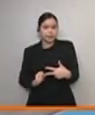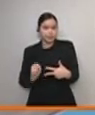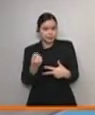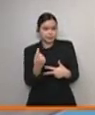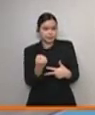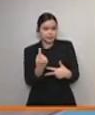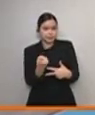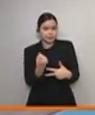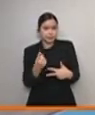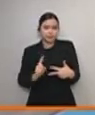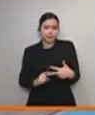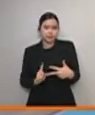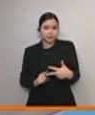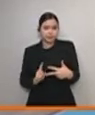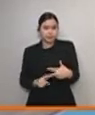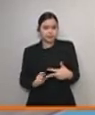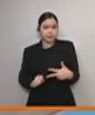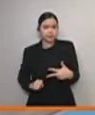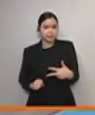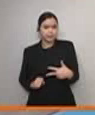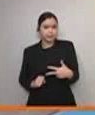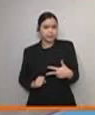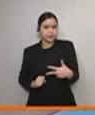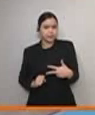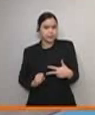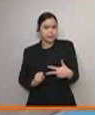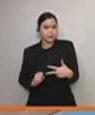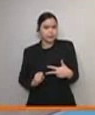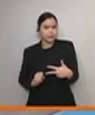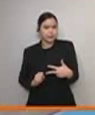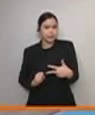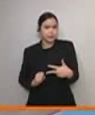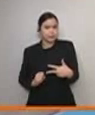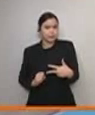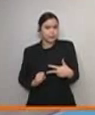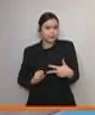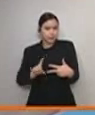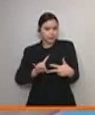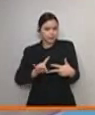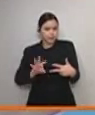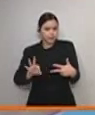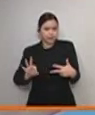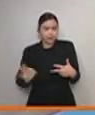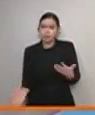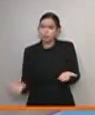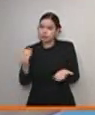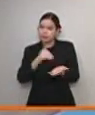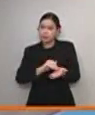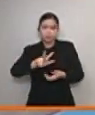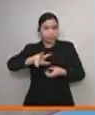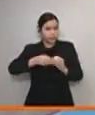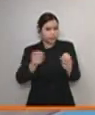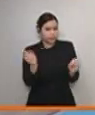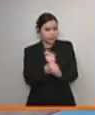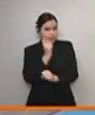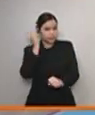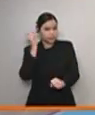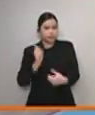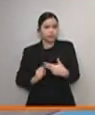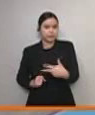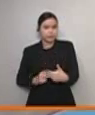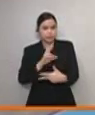11. Tercer y decisivo número, y este es el 89. Repito los tres números